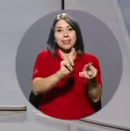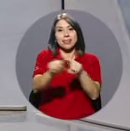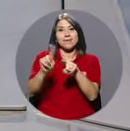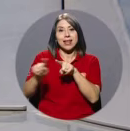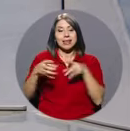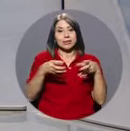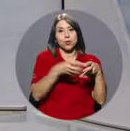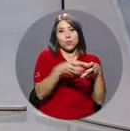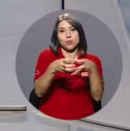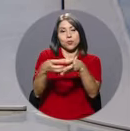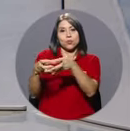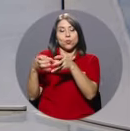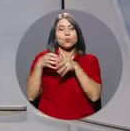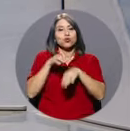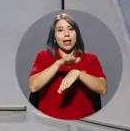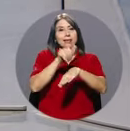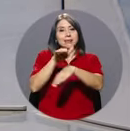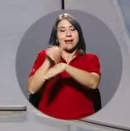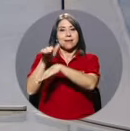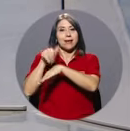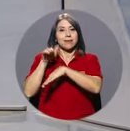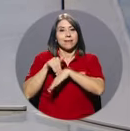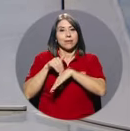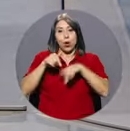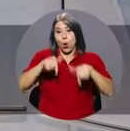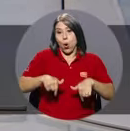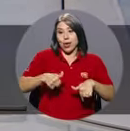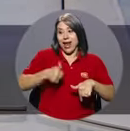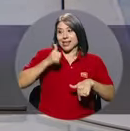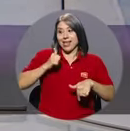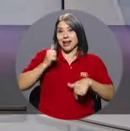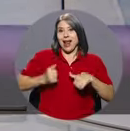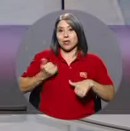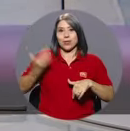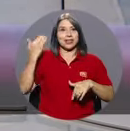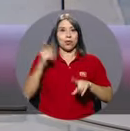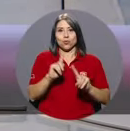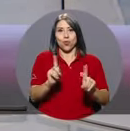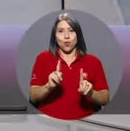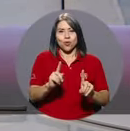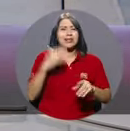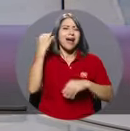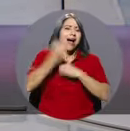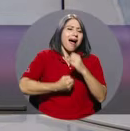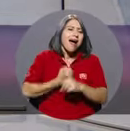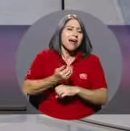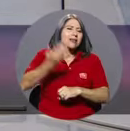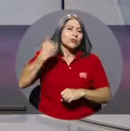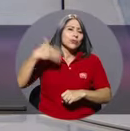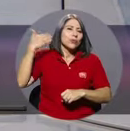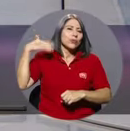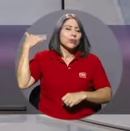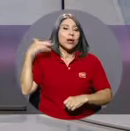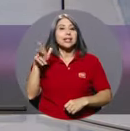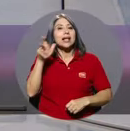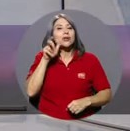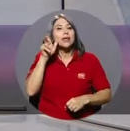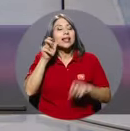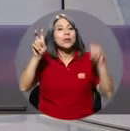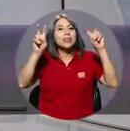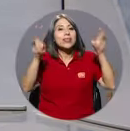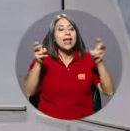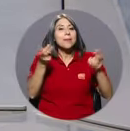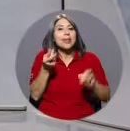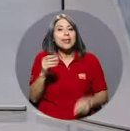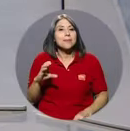sectores han hecho un llamado en este sentido, no de hoy, ni de ayer, ni del año pasado, o sea, décadas de estar oyendo sobre el tema de la